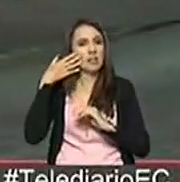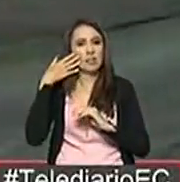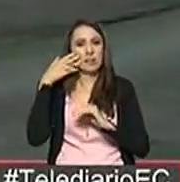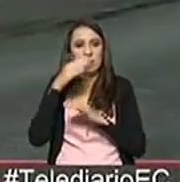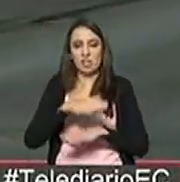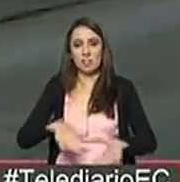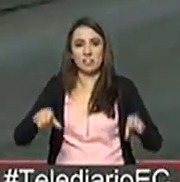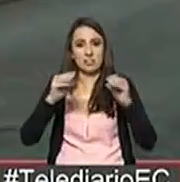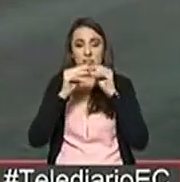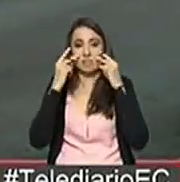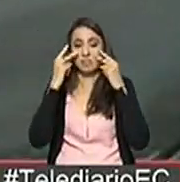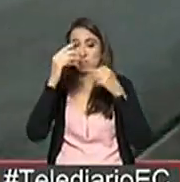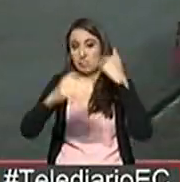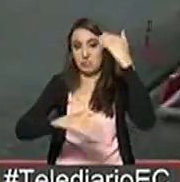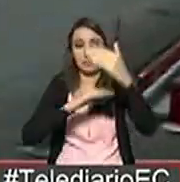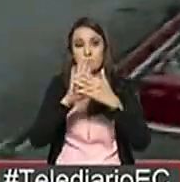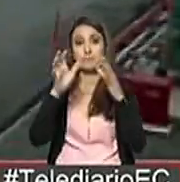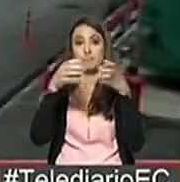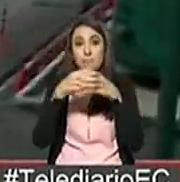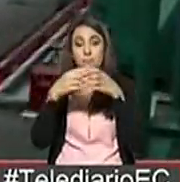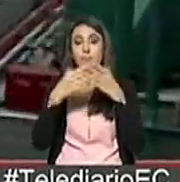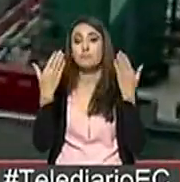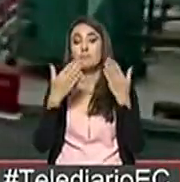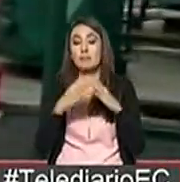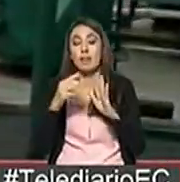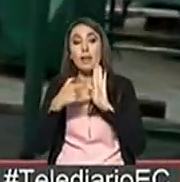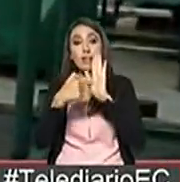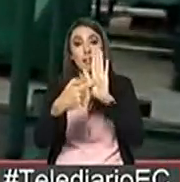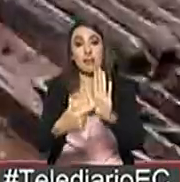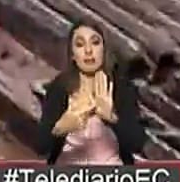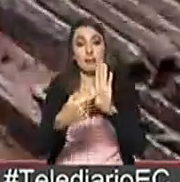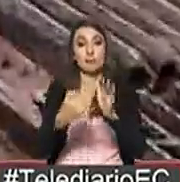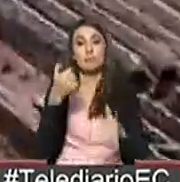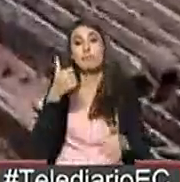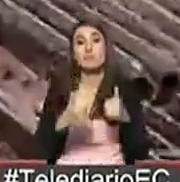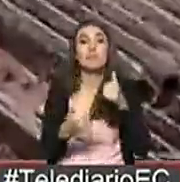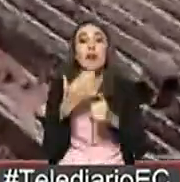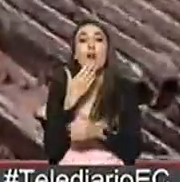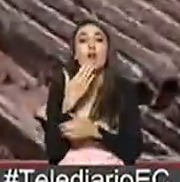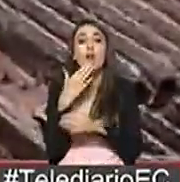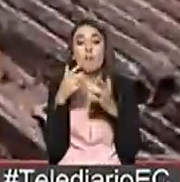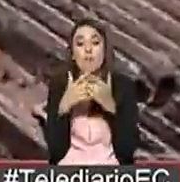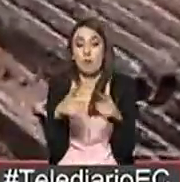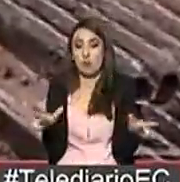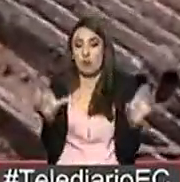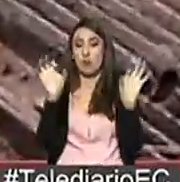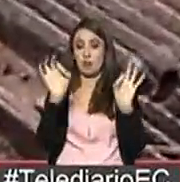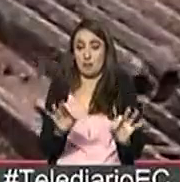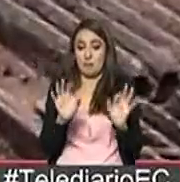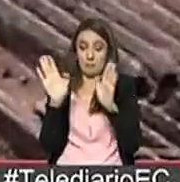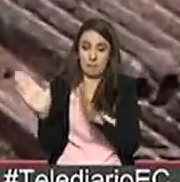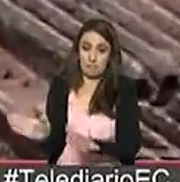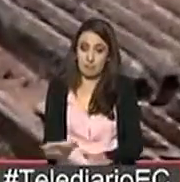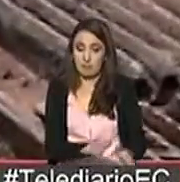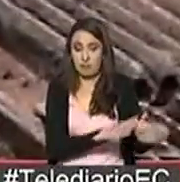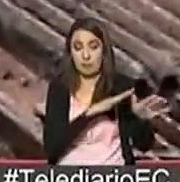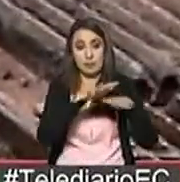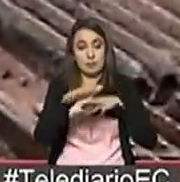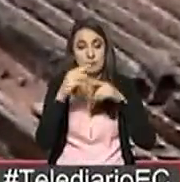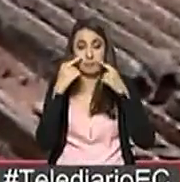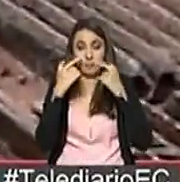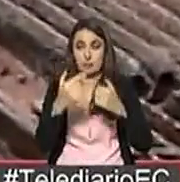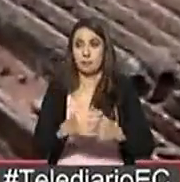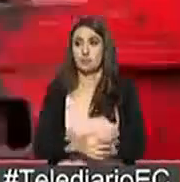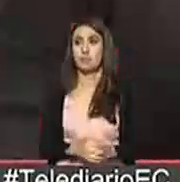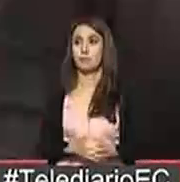de las nacionalidades y pueblos originarios declararon a la Amazonía como una zona libre de actividad extractivista.